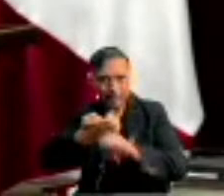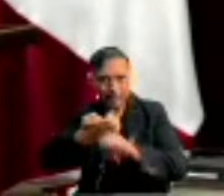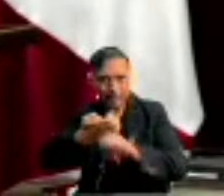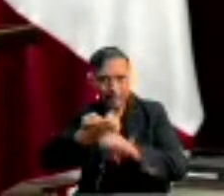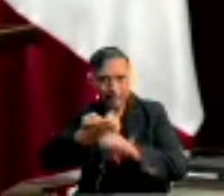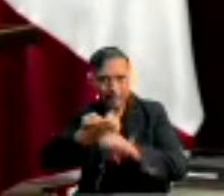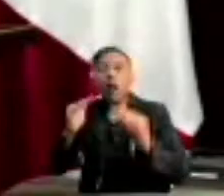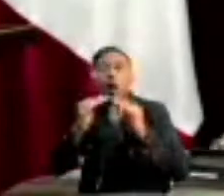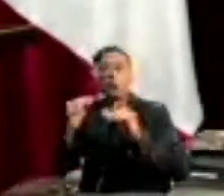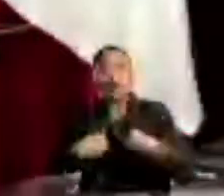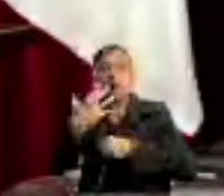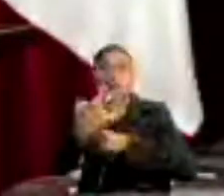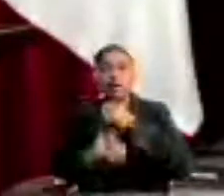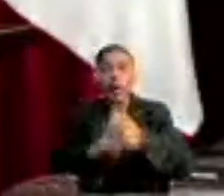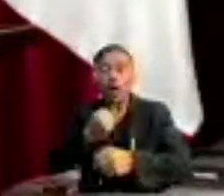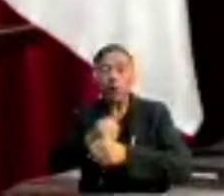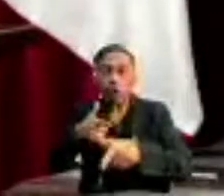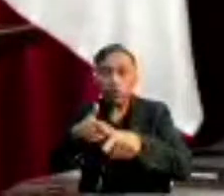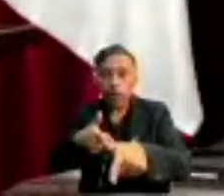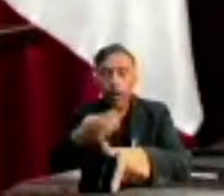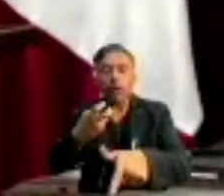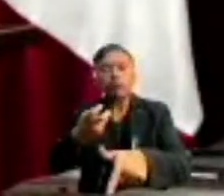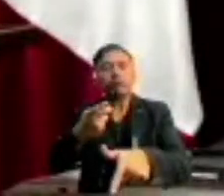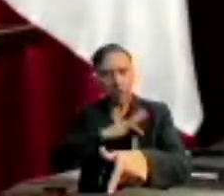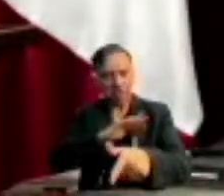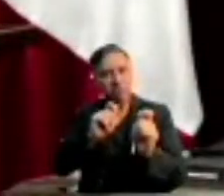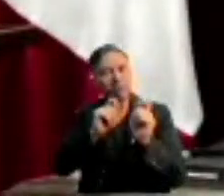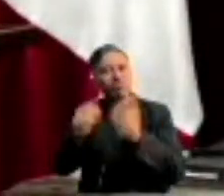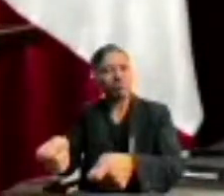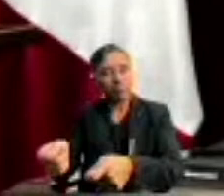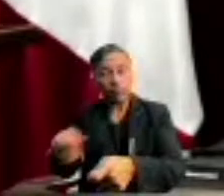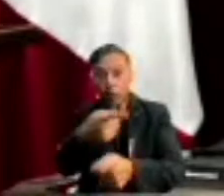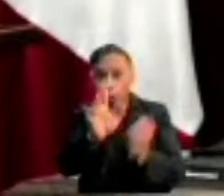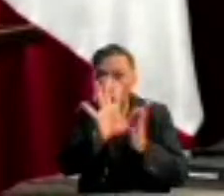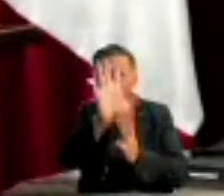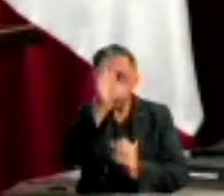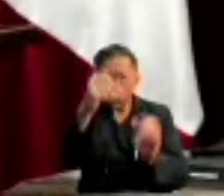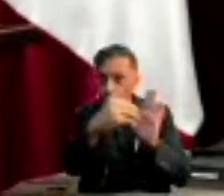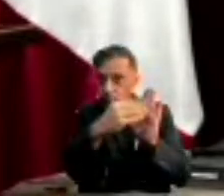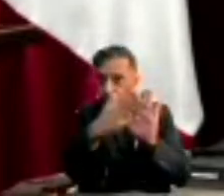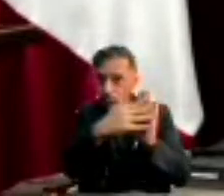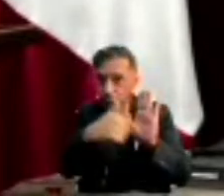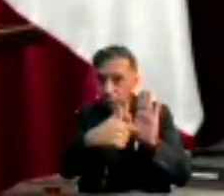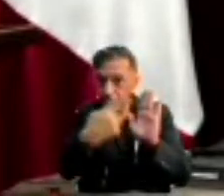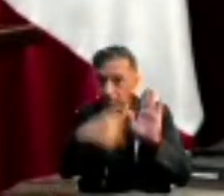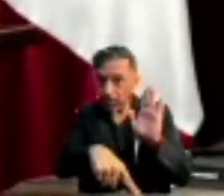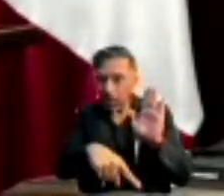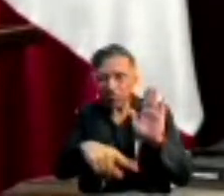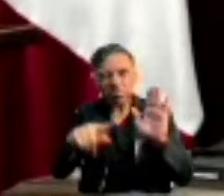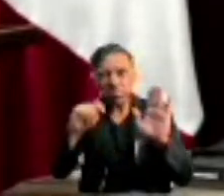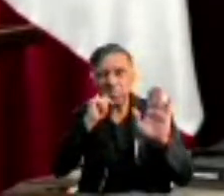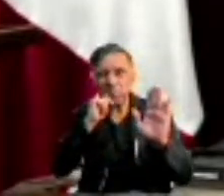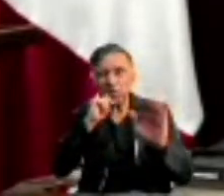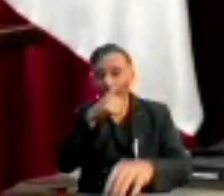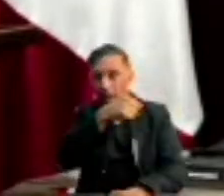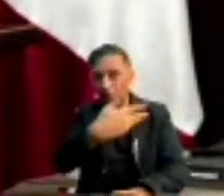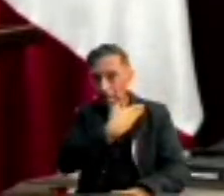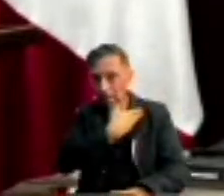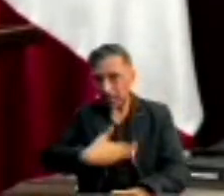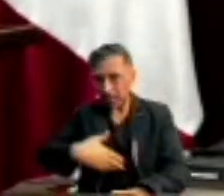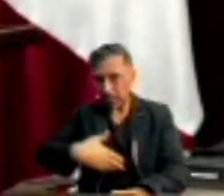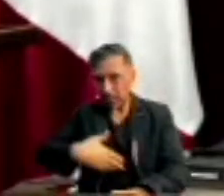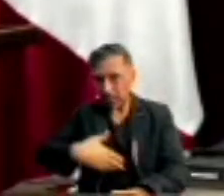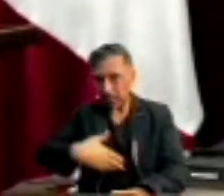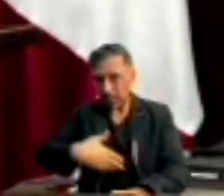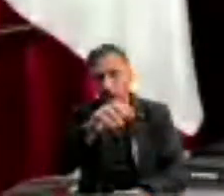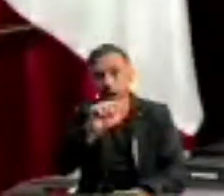que establecía la Constitución del Estado, el presidente de la República, Manuel Ávila Camacho, decidió que